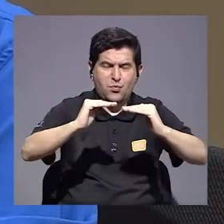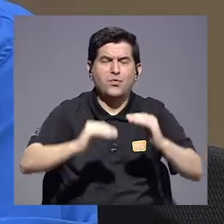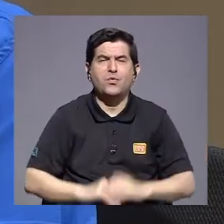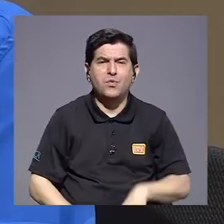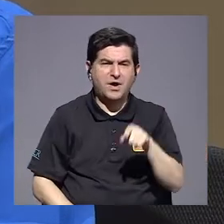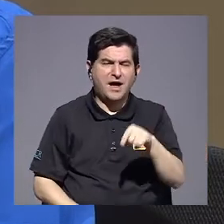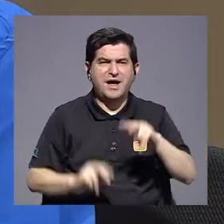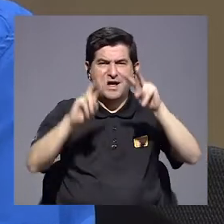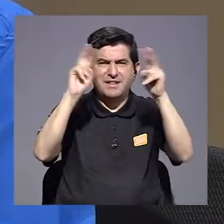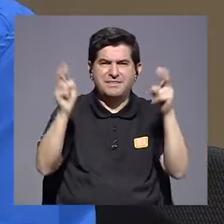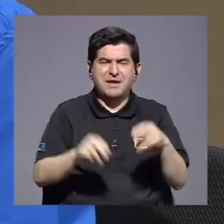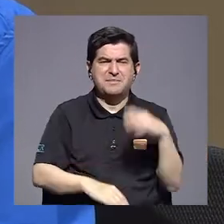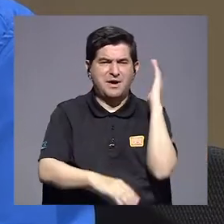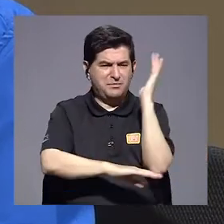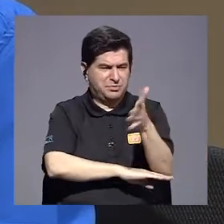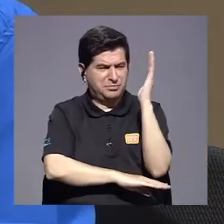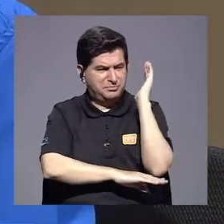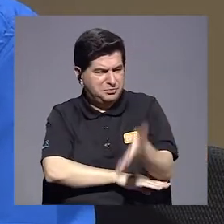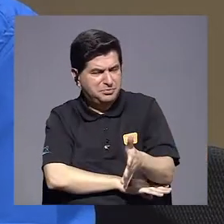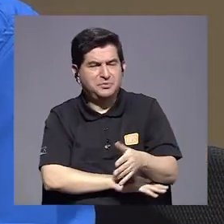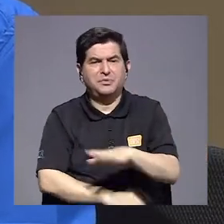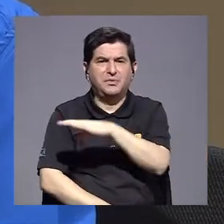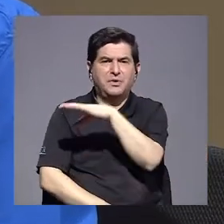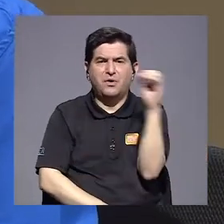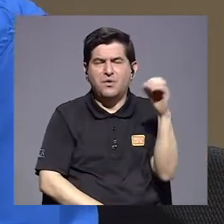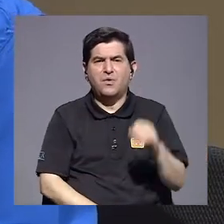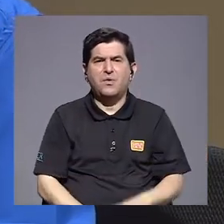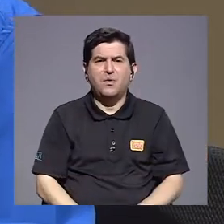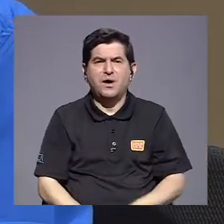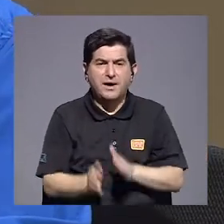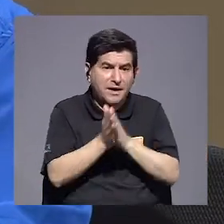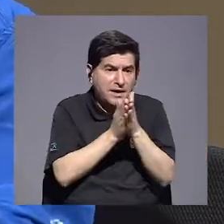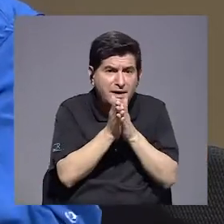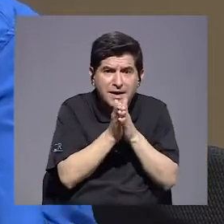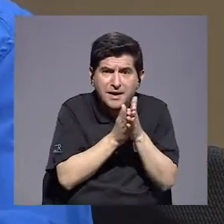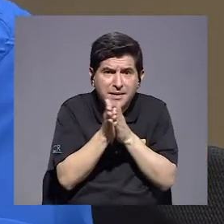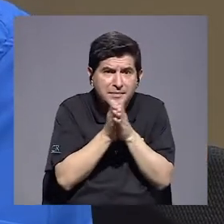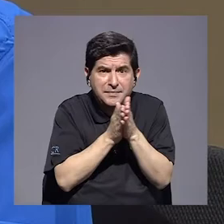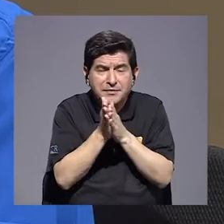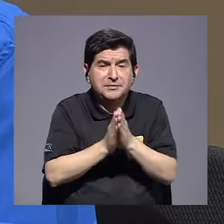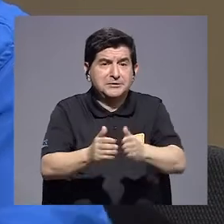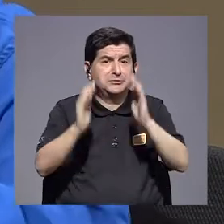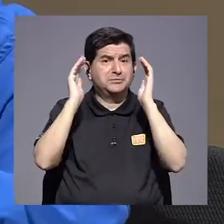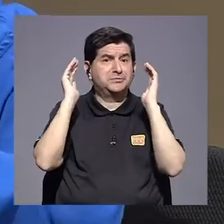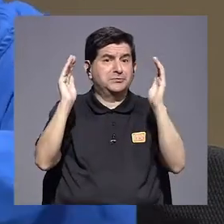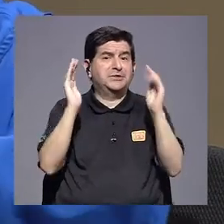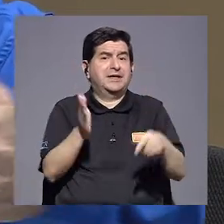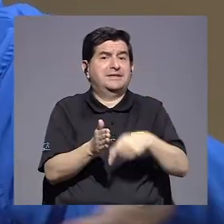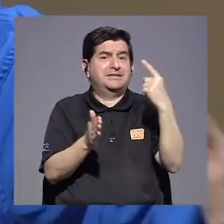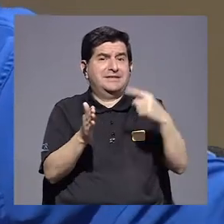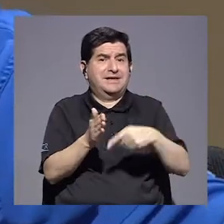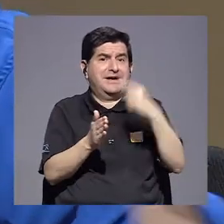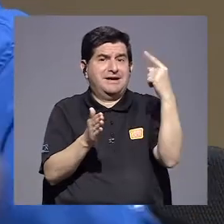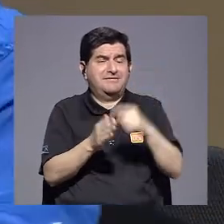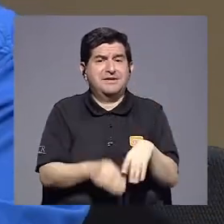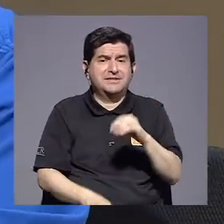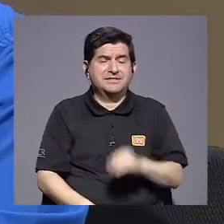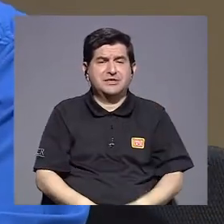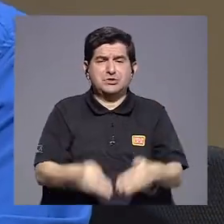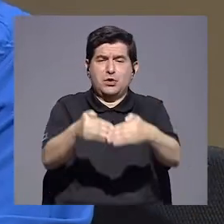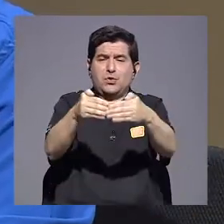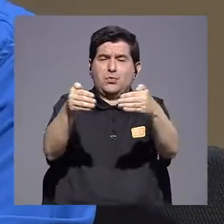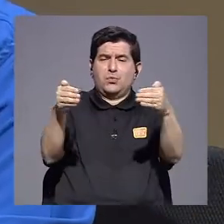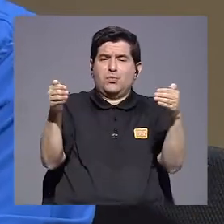deforestación, el tema mismo de gran aprovechamientos o grandes aprovechamientos, a veces grandes